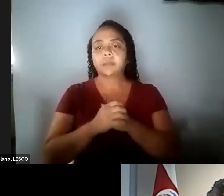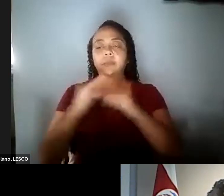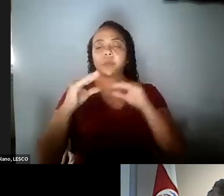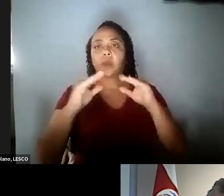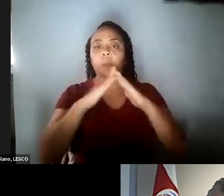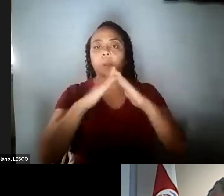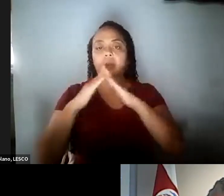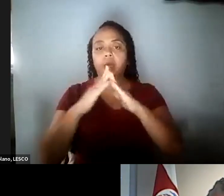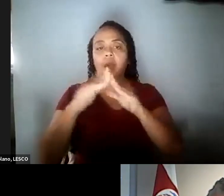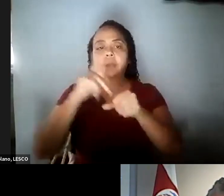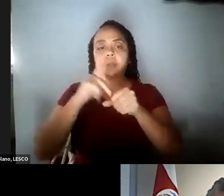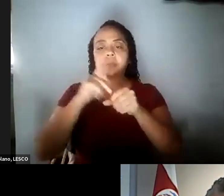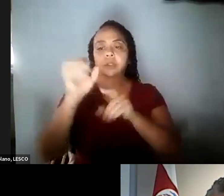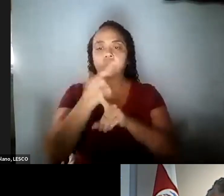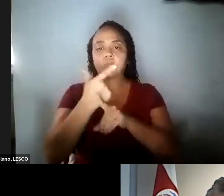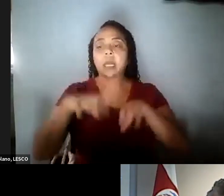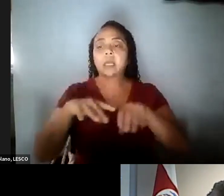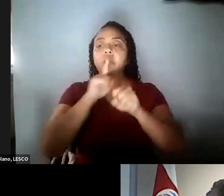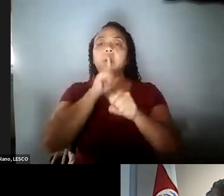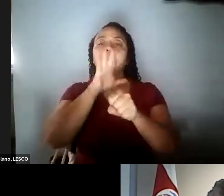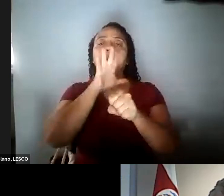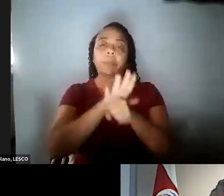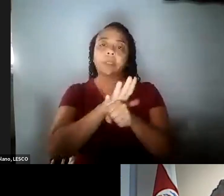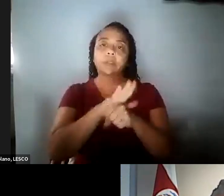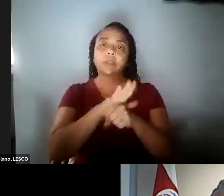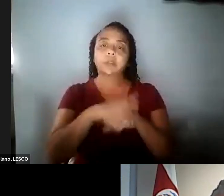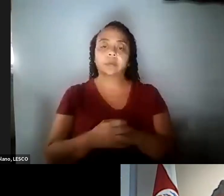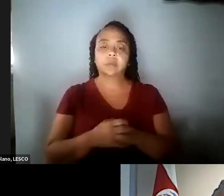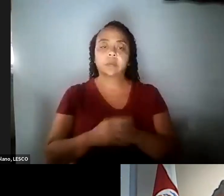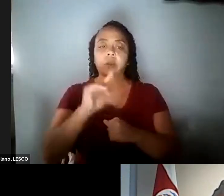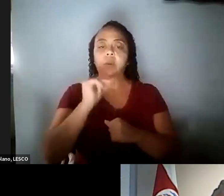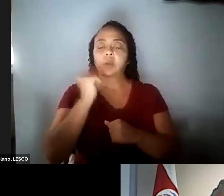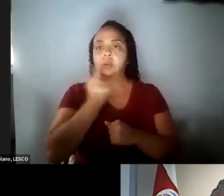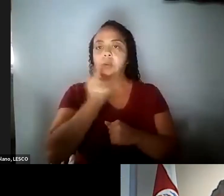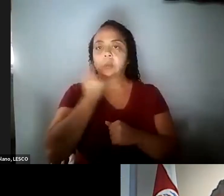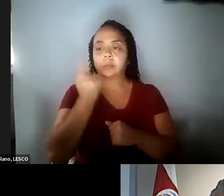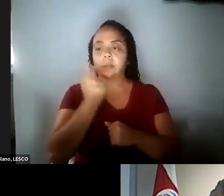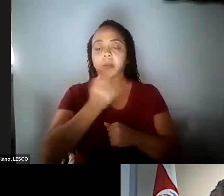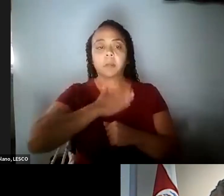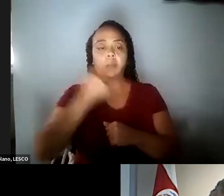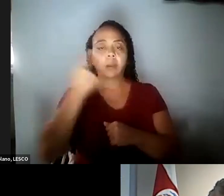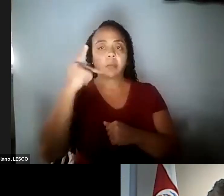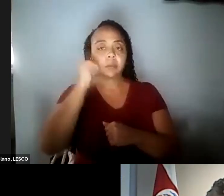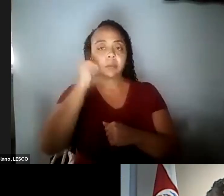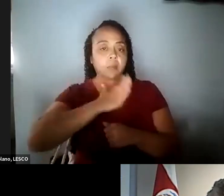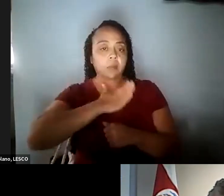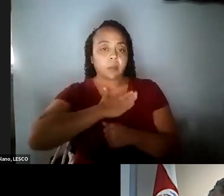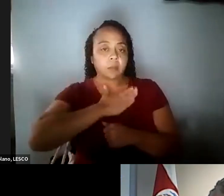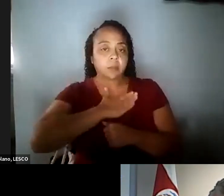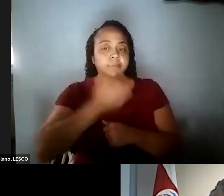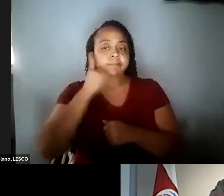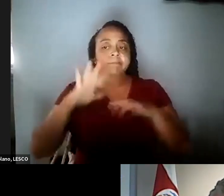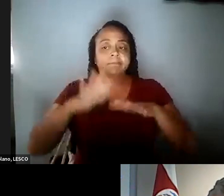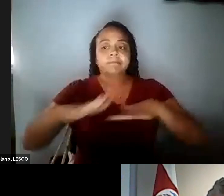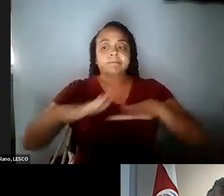participación social de asumir el compromiso de lo que implica no solamente mi riesgo para mí sino para el entorno y en